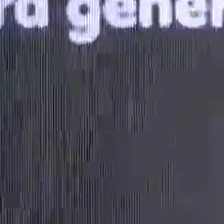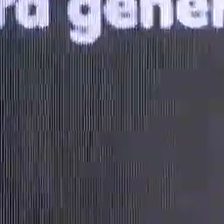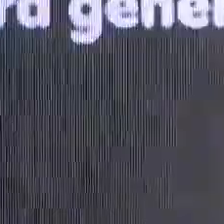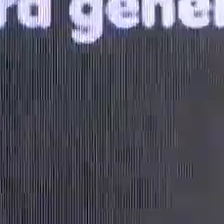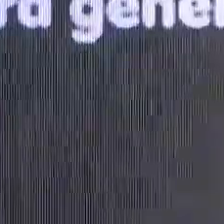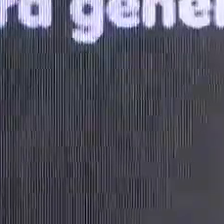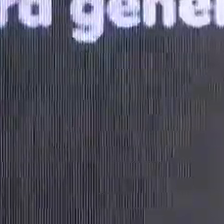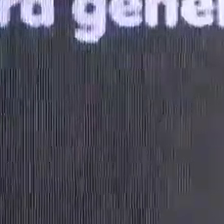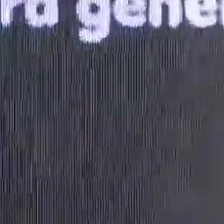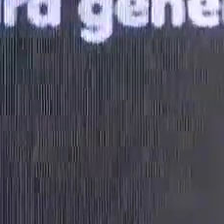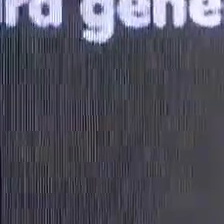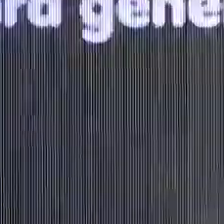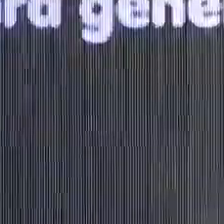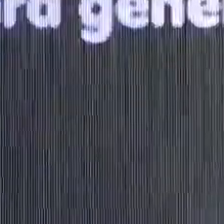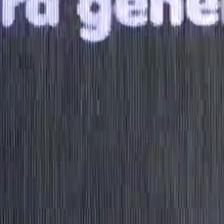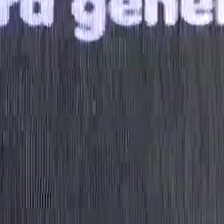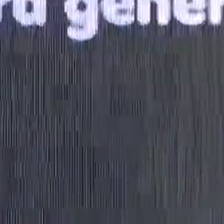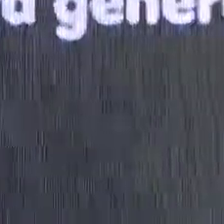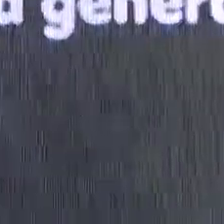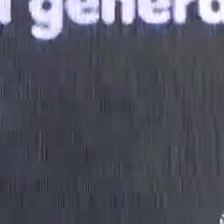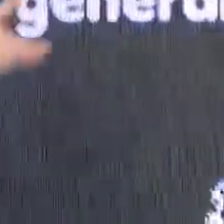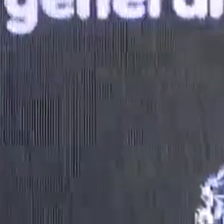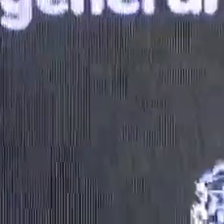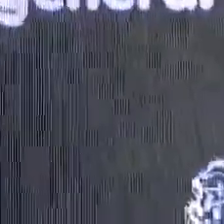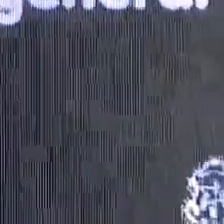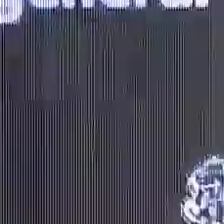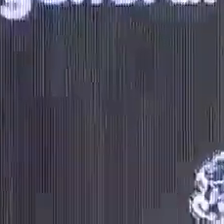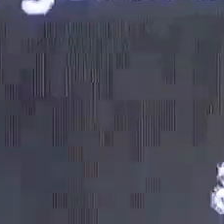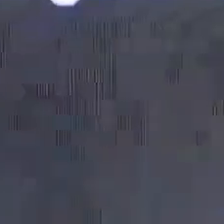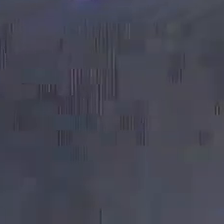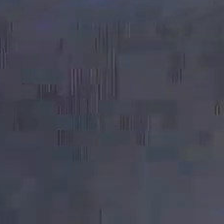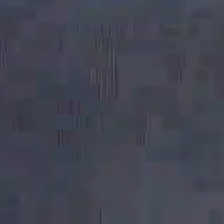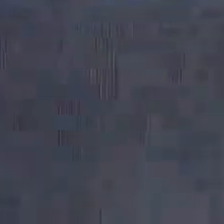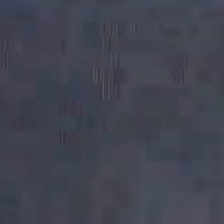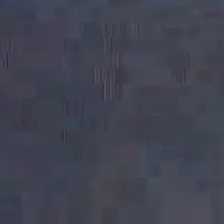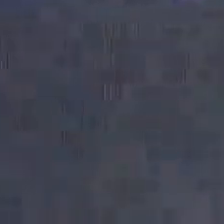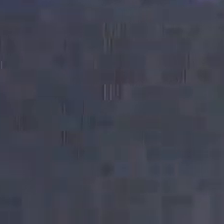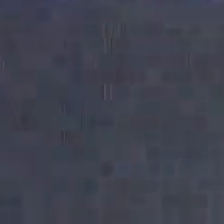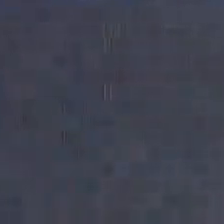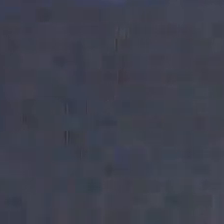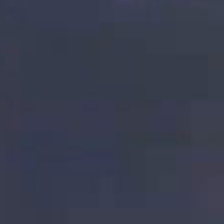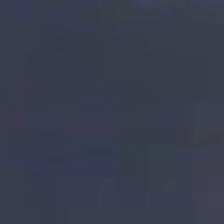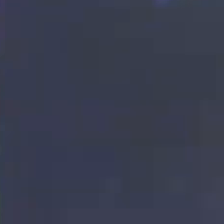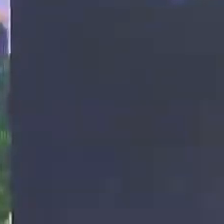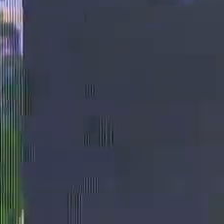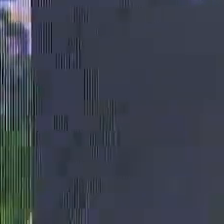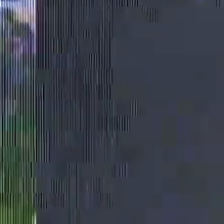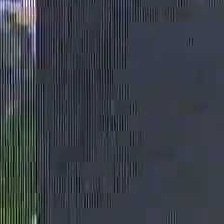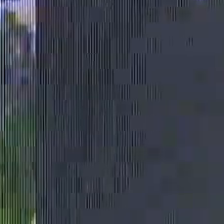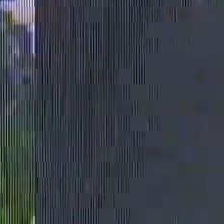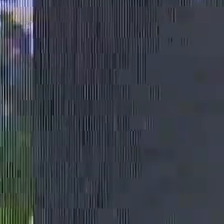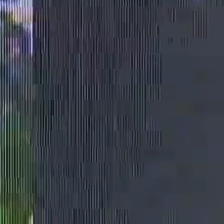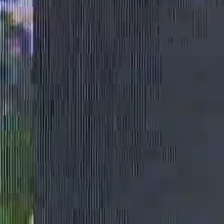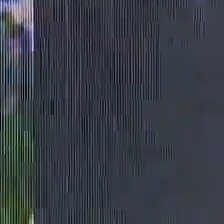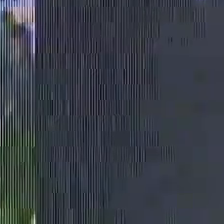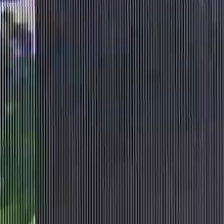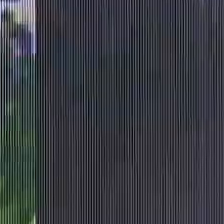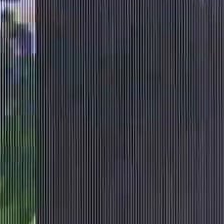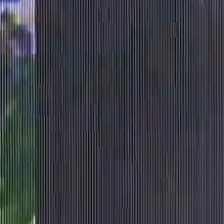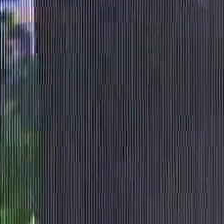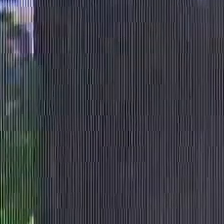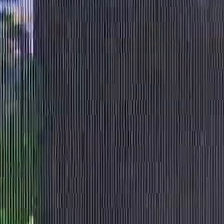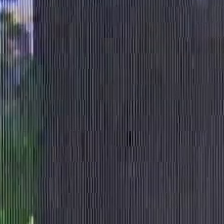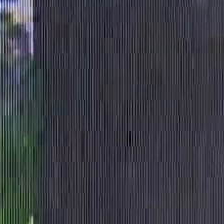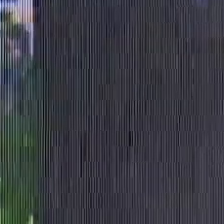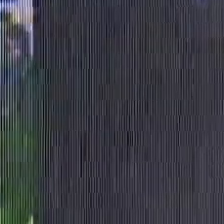al bienestar. ¿Por qué no nos cuentas, Ricardo, un poco cómo es la ciénaga, en qué consiste y la gran noticia es